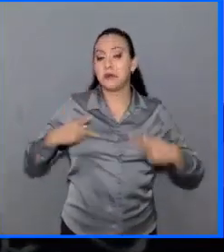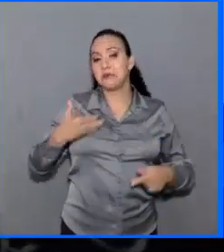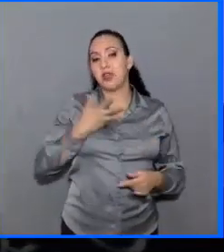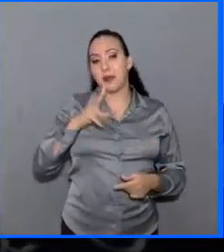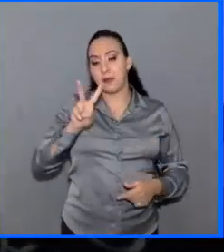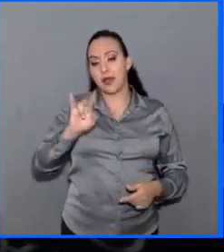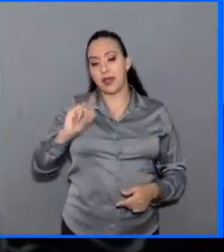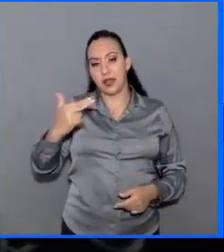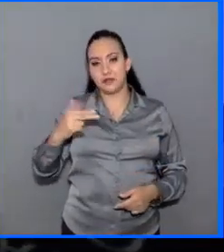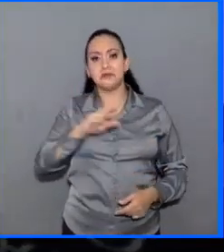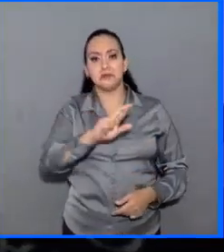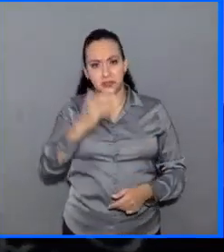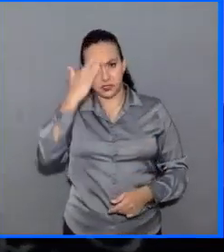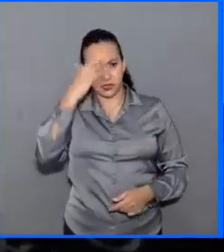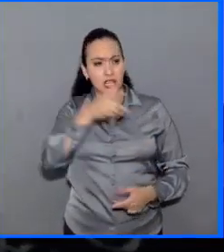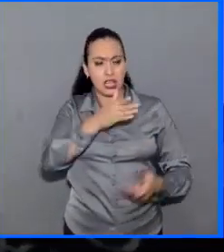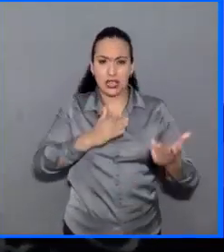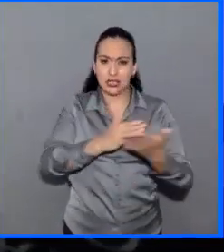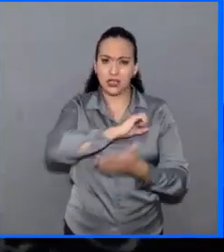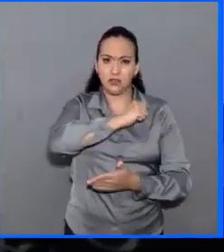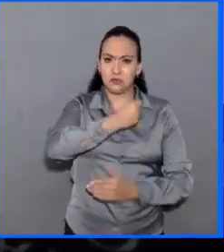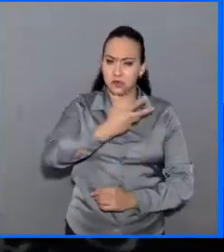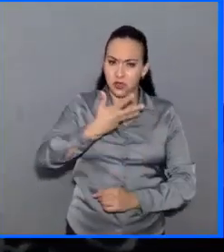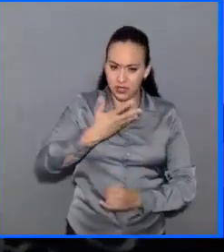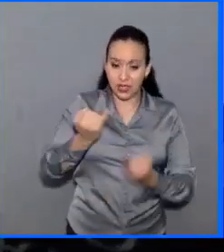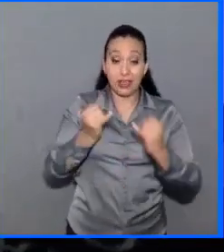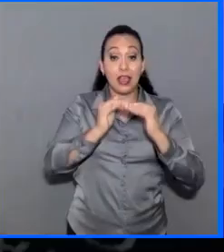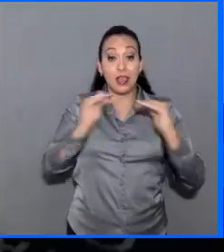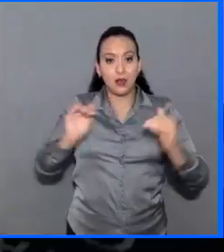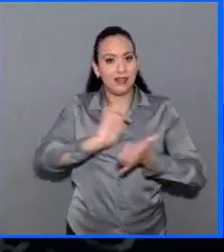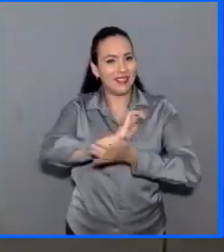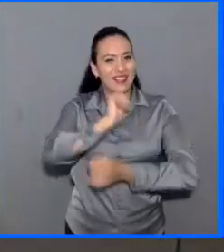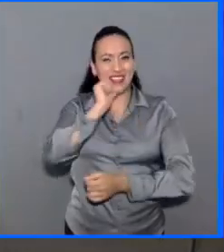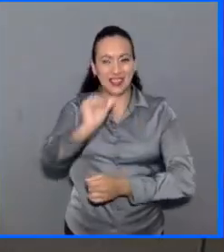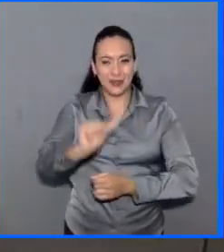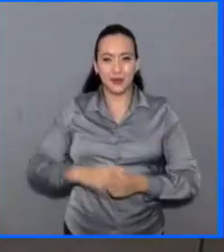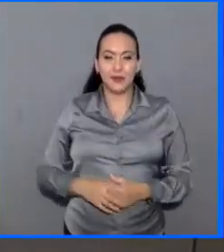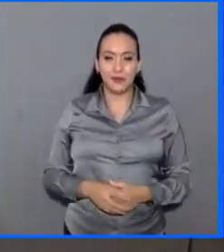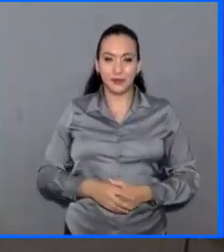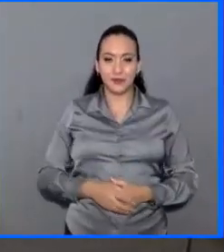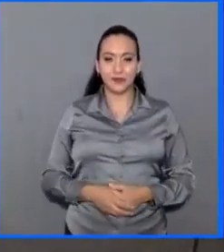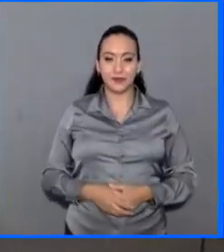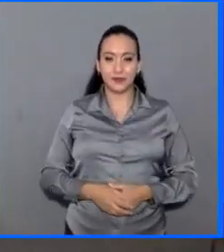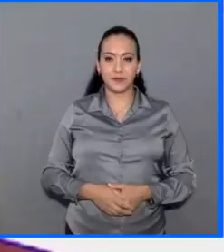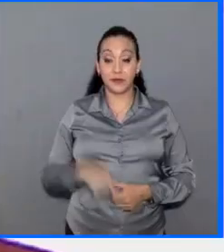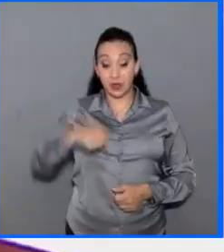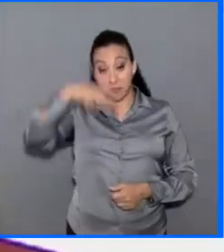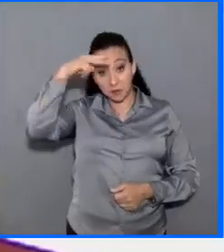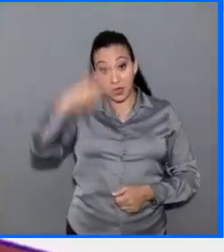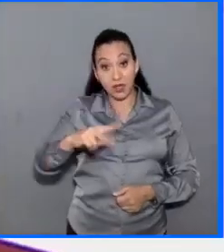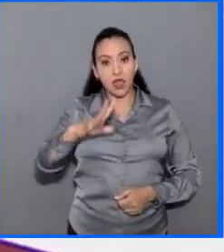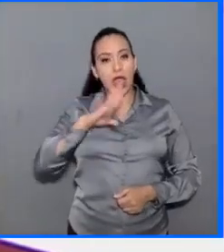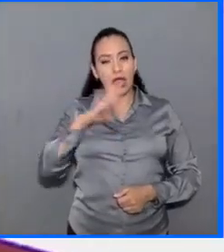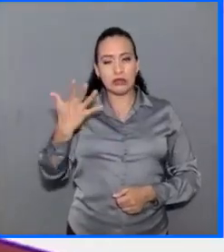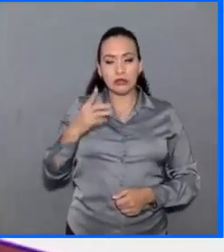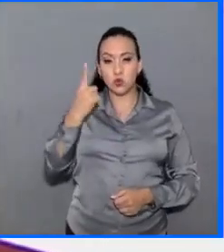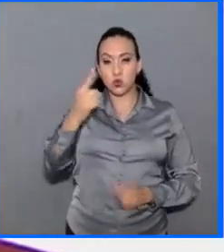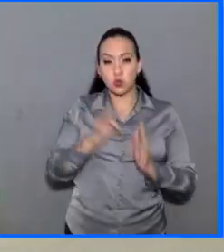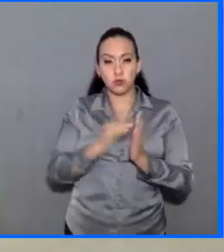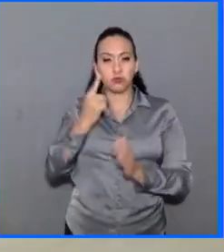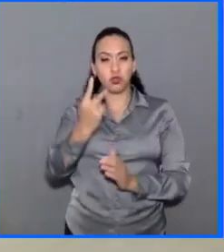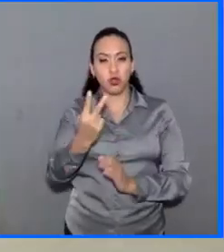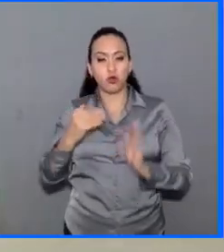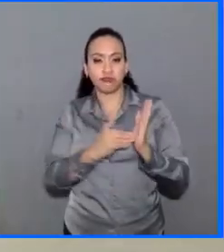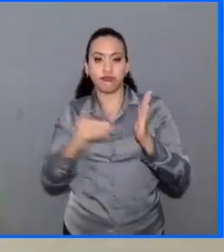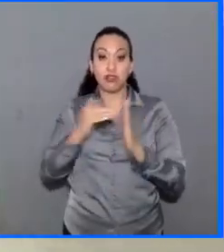su derecho a la salud, a la igualdad y a la no discriminación. En México viven cerca de 1.2 millones de personas